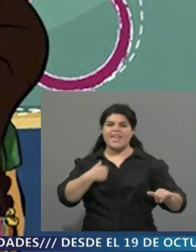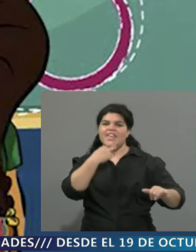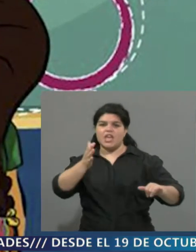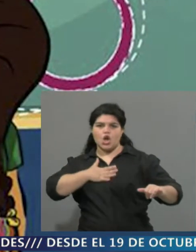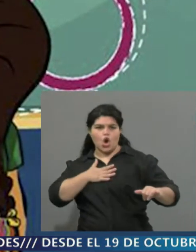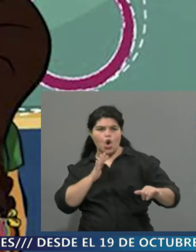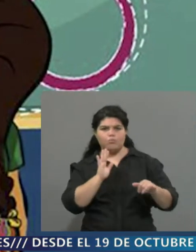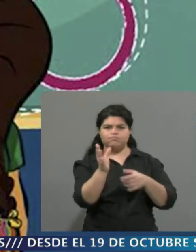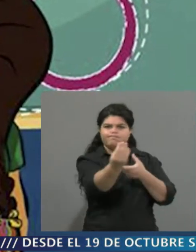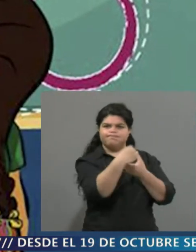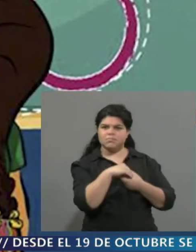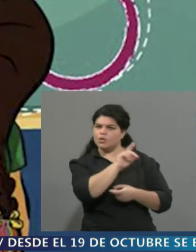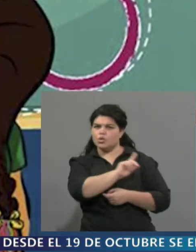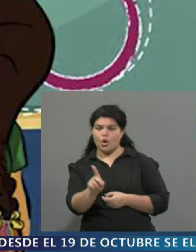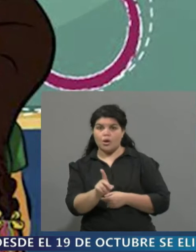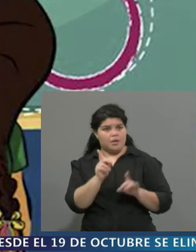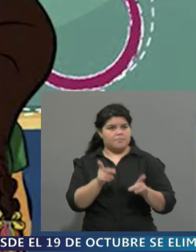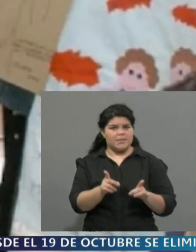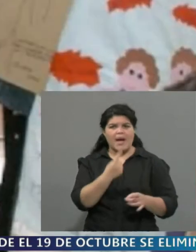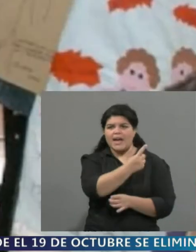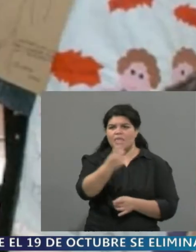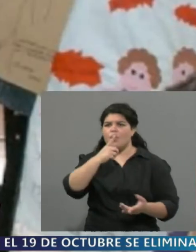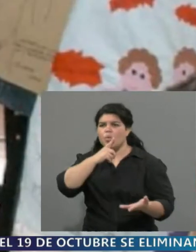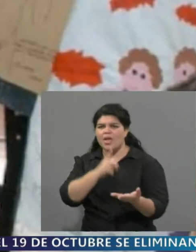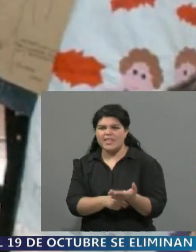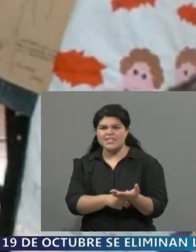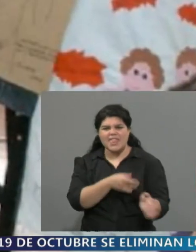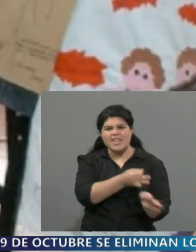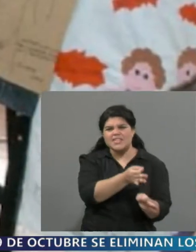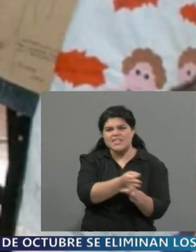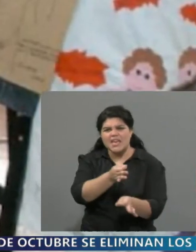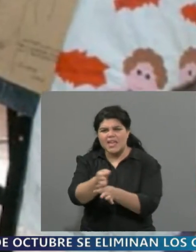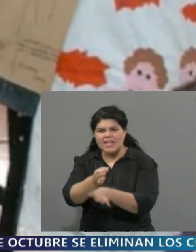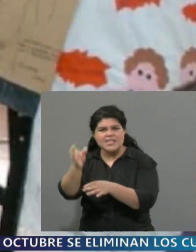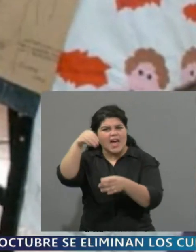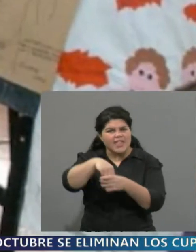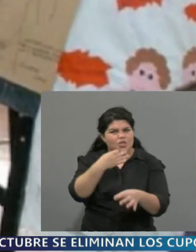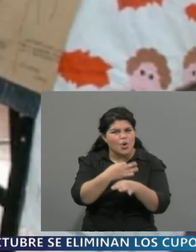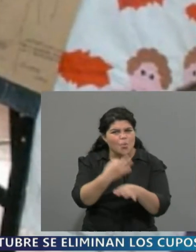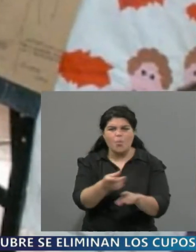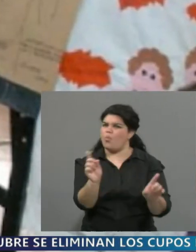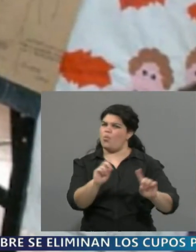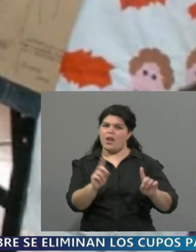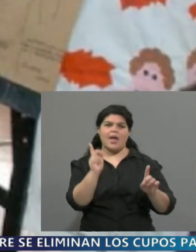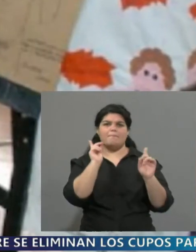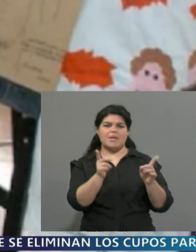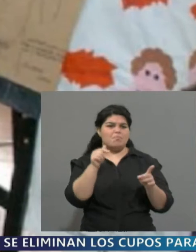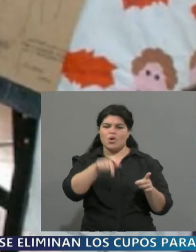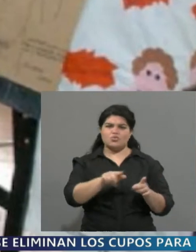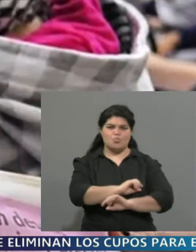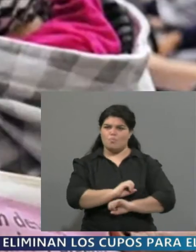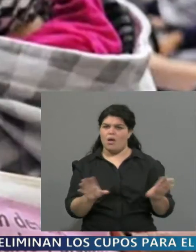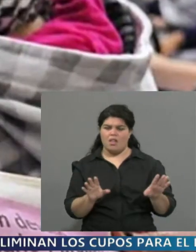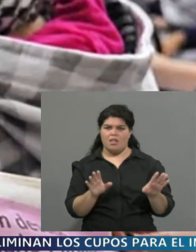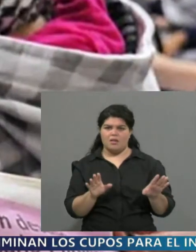que cada persona puede decidir cómo se enseña educación sexual, básicamente, o si